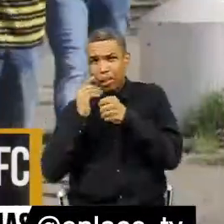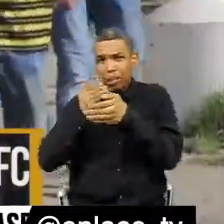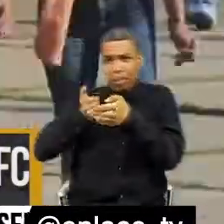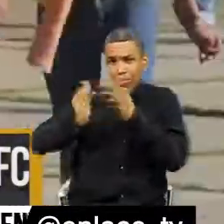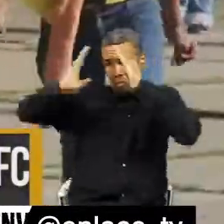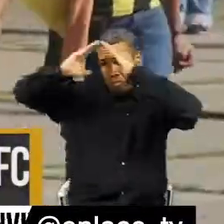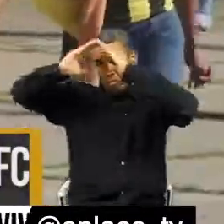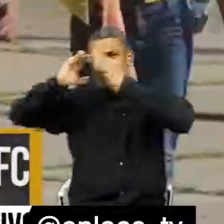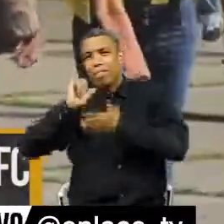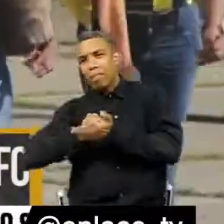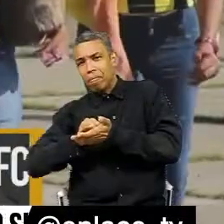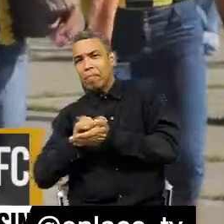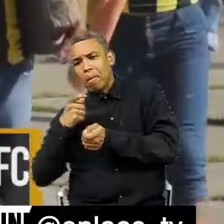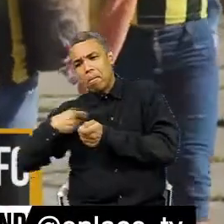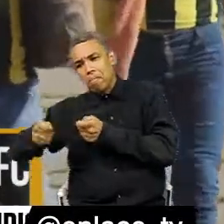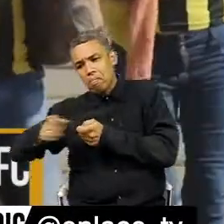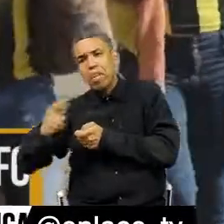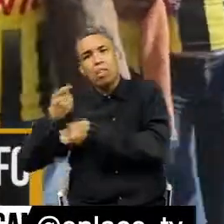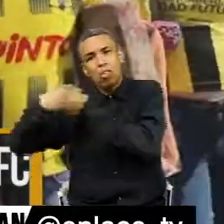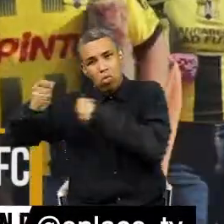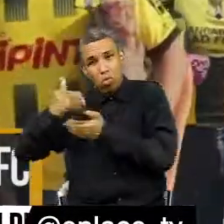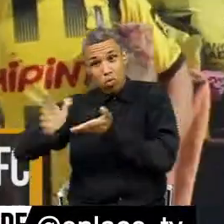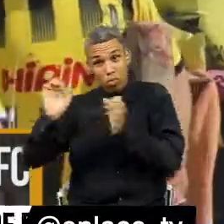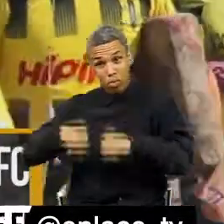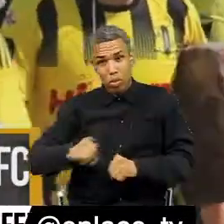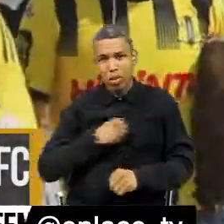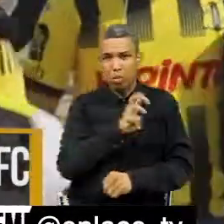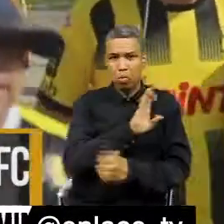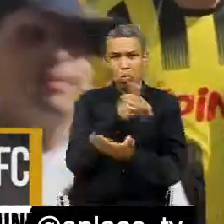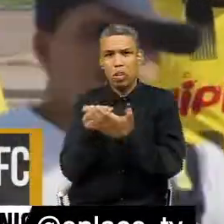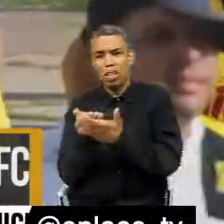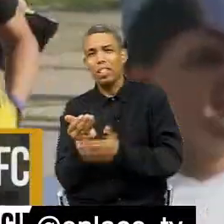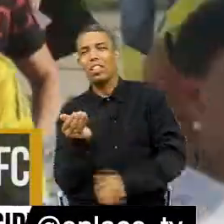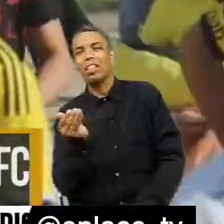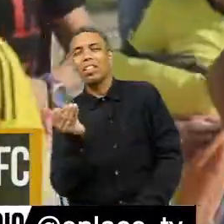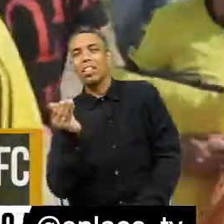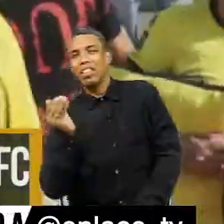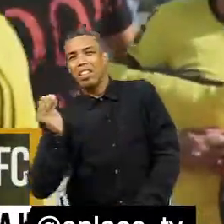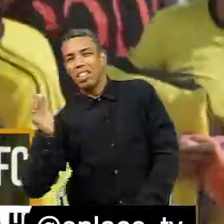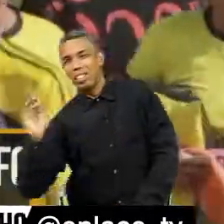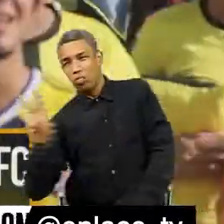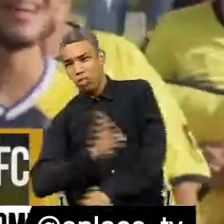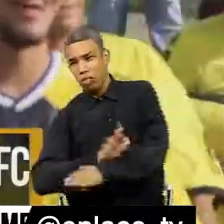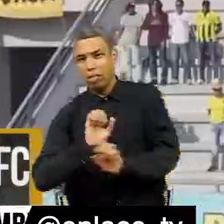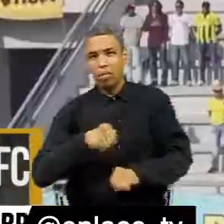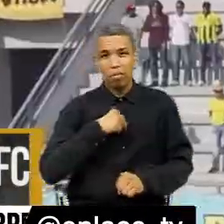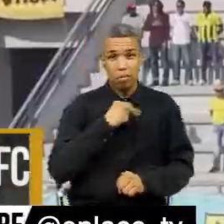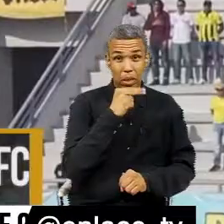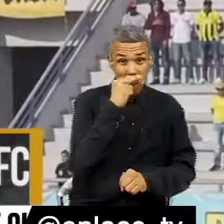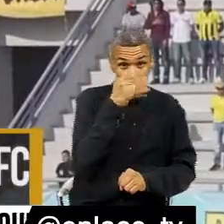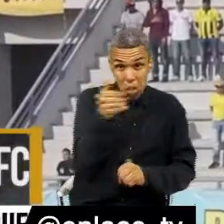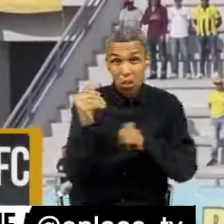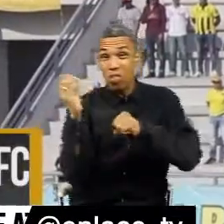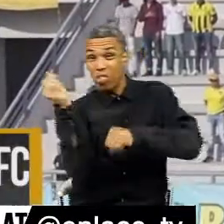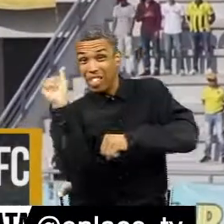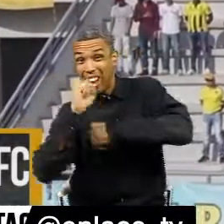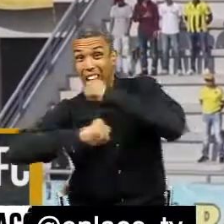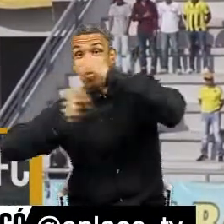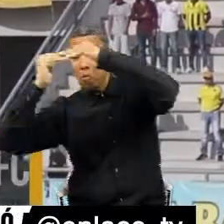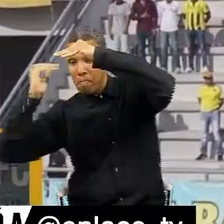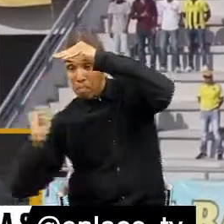niños de 7 a 10 años de edad que ingresen con un adulto no pagarán su entrada. Ambos deben portar documento de